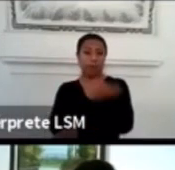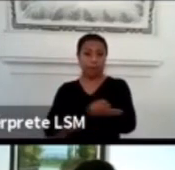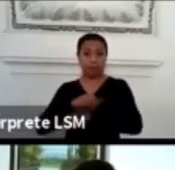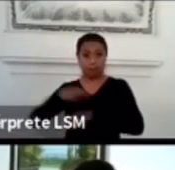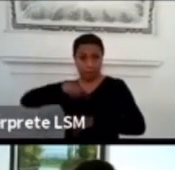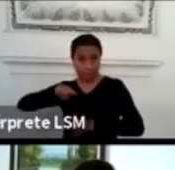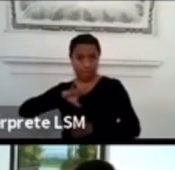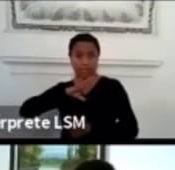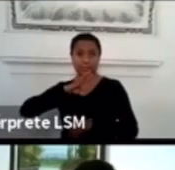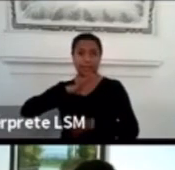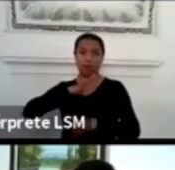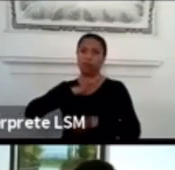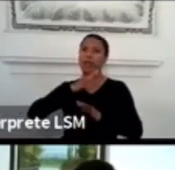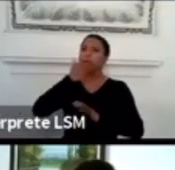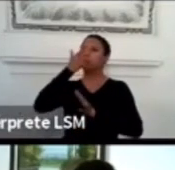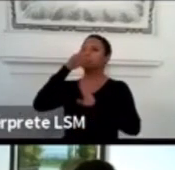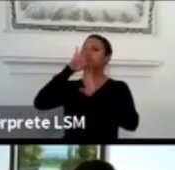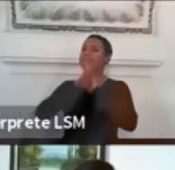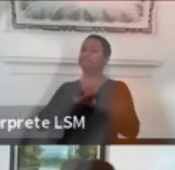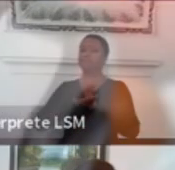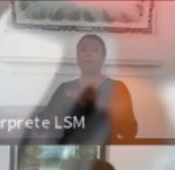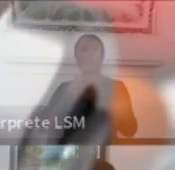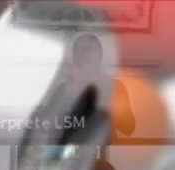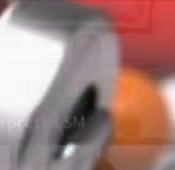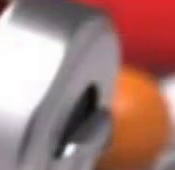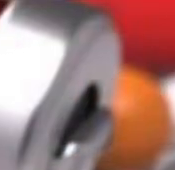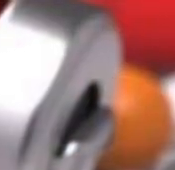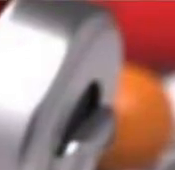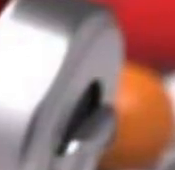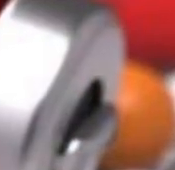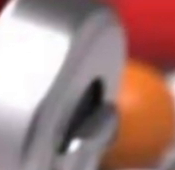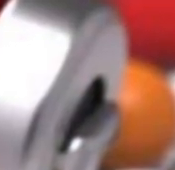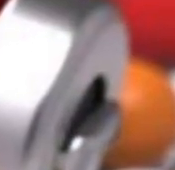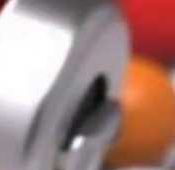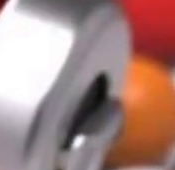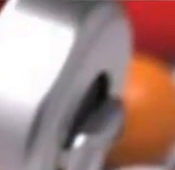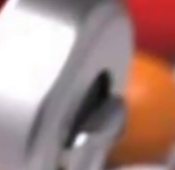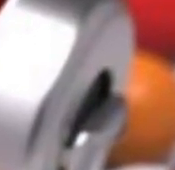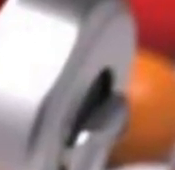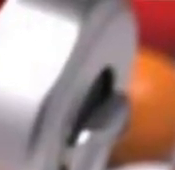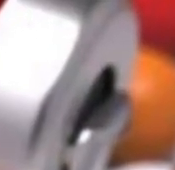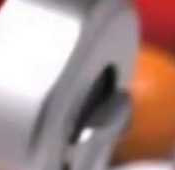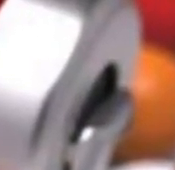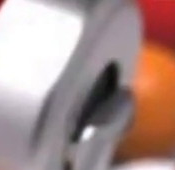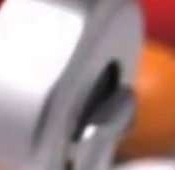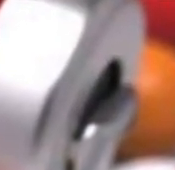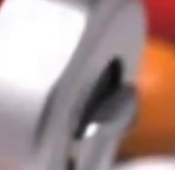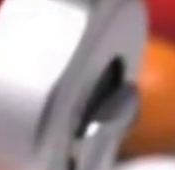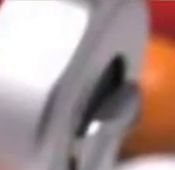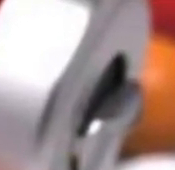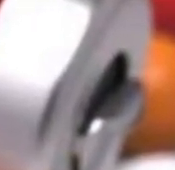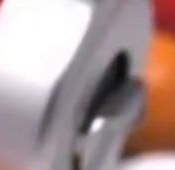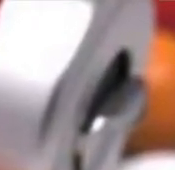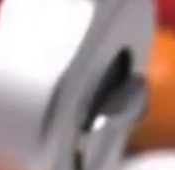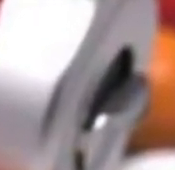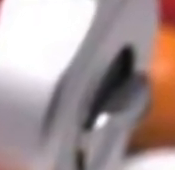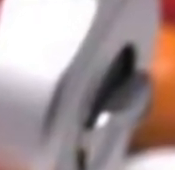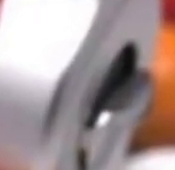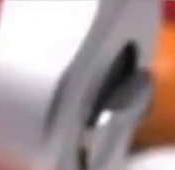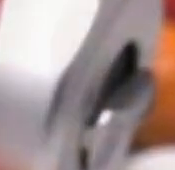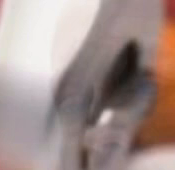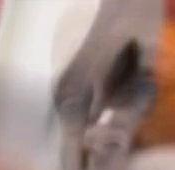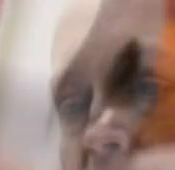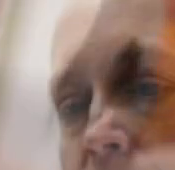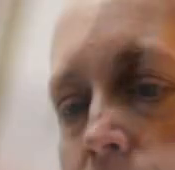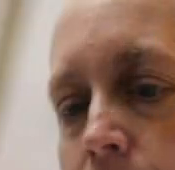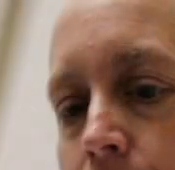conocer si los medicamentos robados robados cuentan con pólizas de seguros vigentes el proceso de licitación a través del cual se